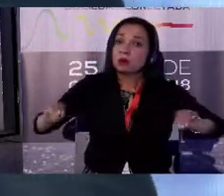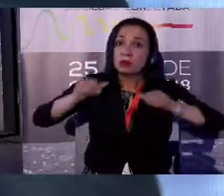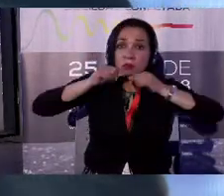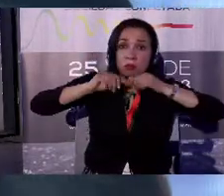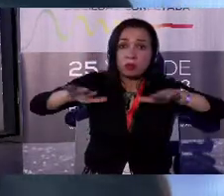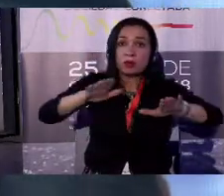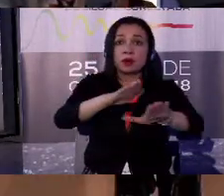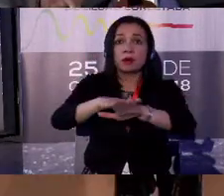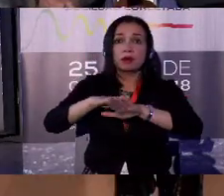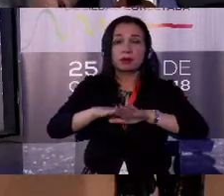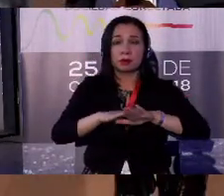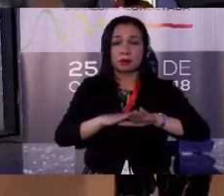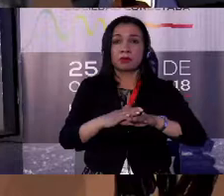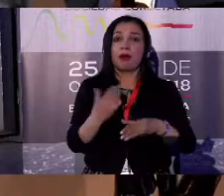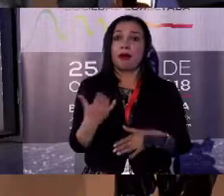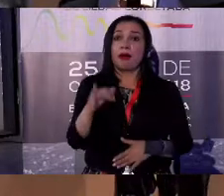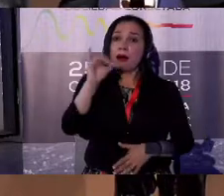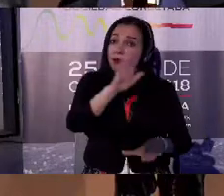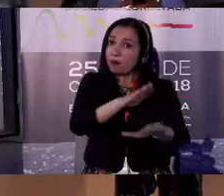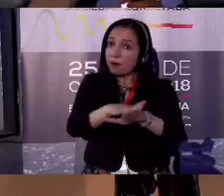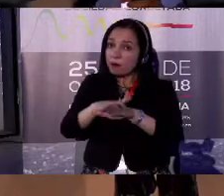los primeros en enterarse.